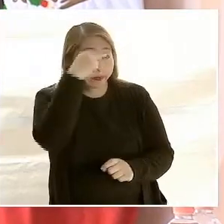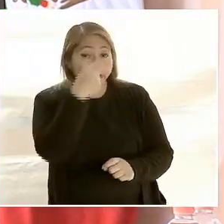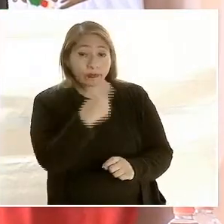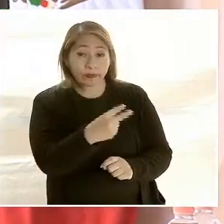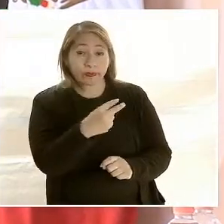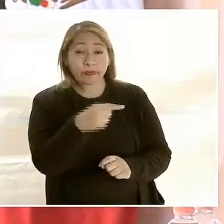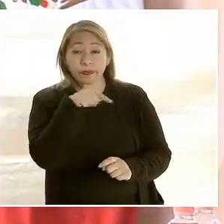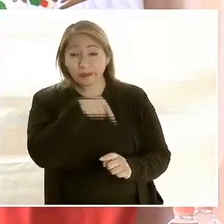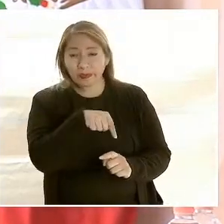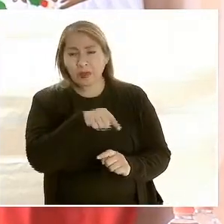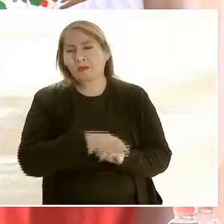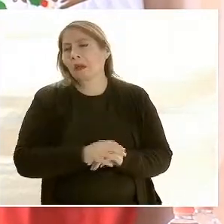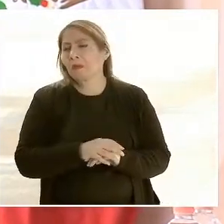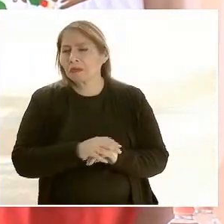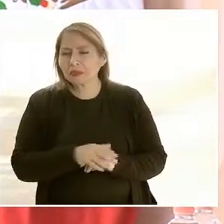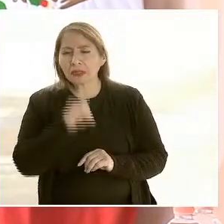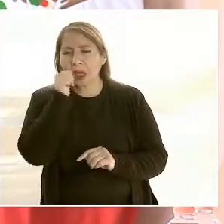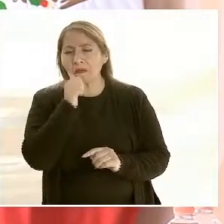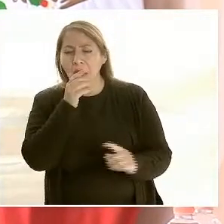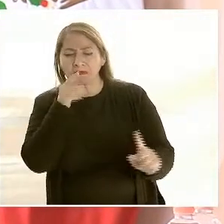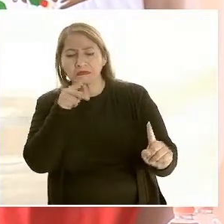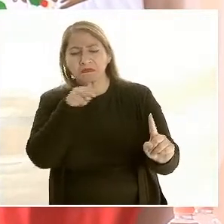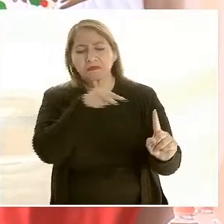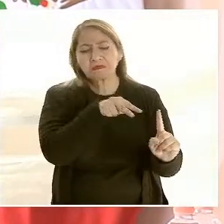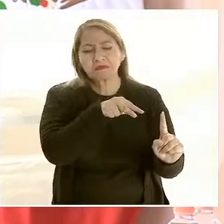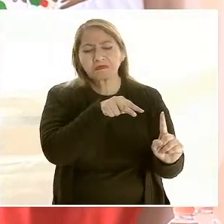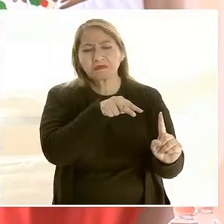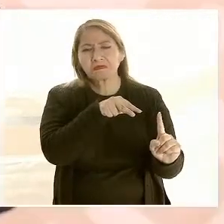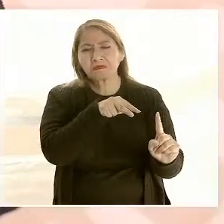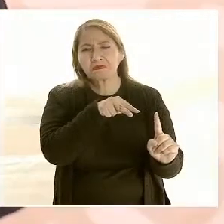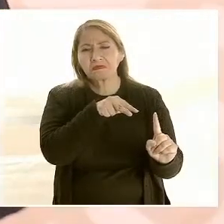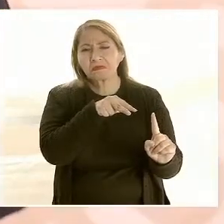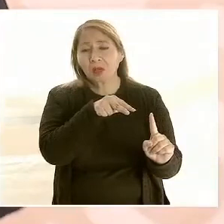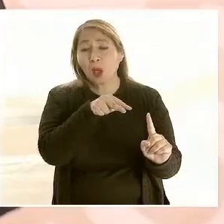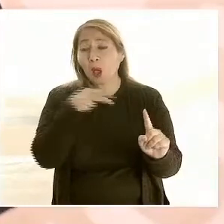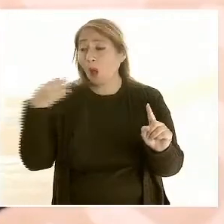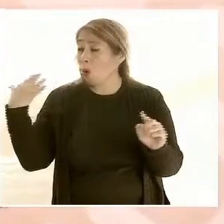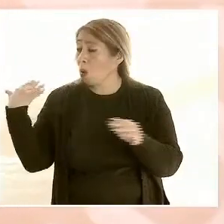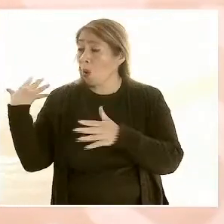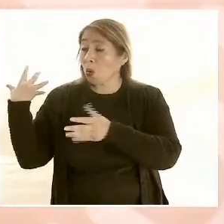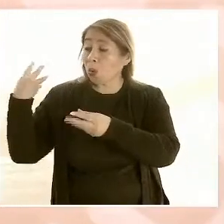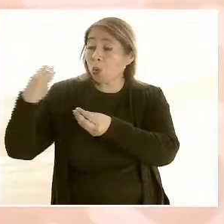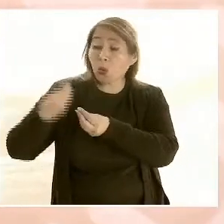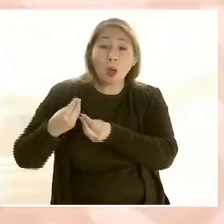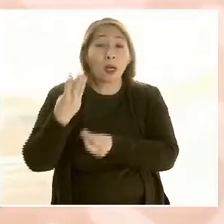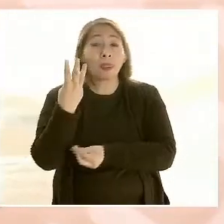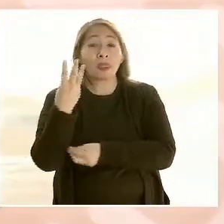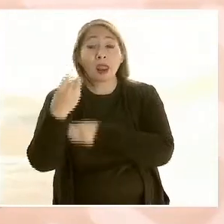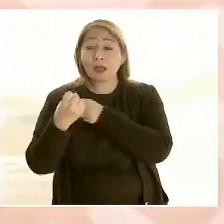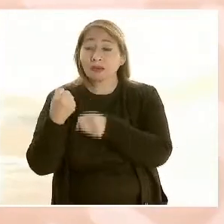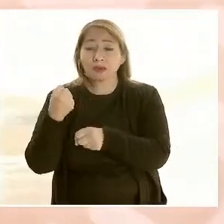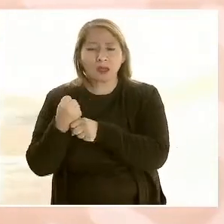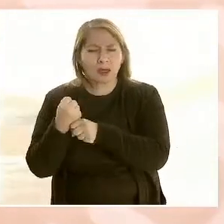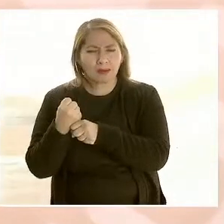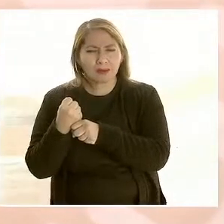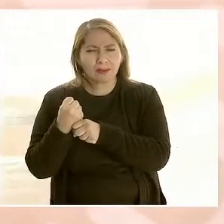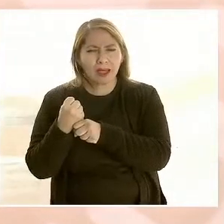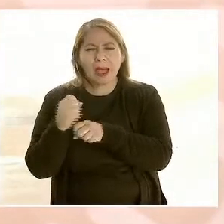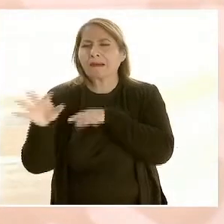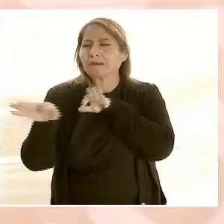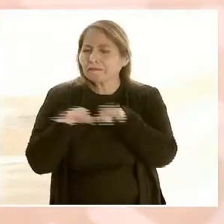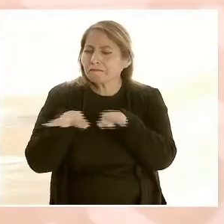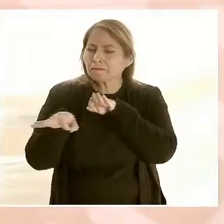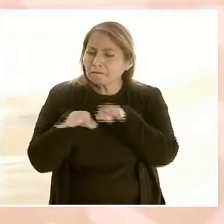En esa dirección hemos trabajado durante los últimos 3 años. Ya empiezan